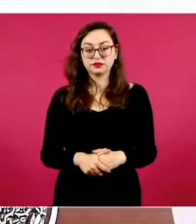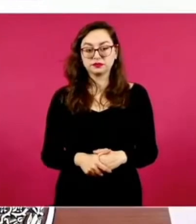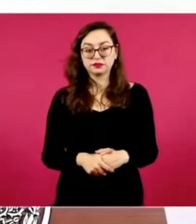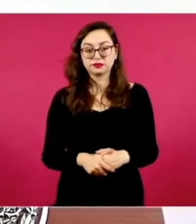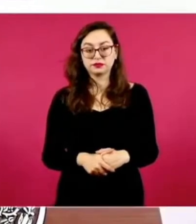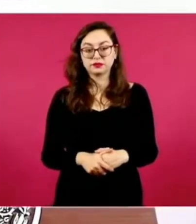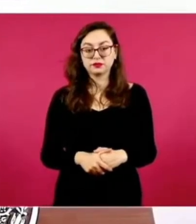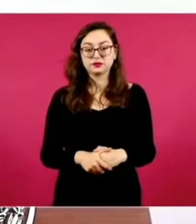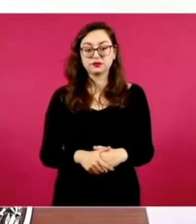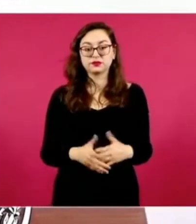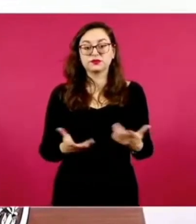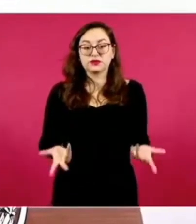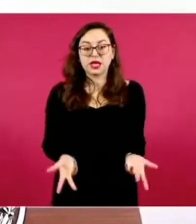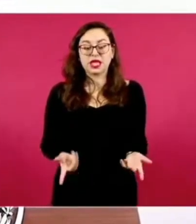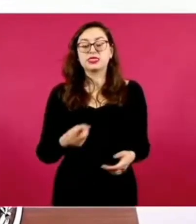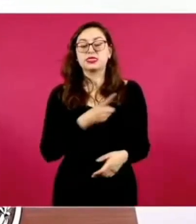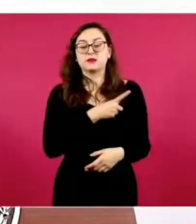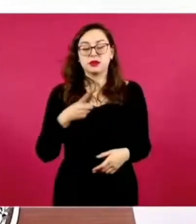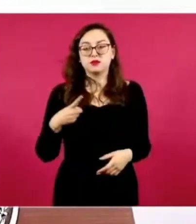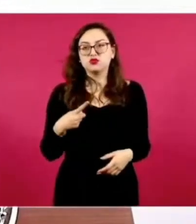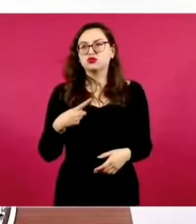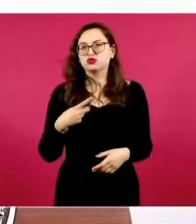Entonces, aprender a vivir